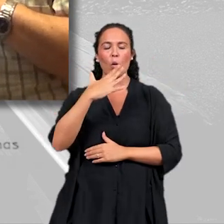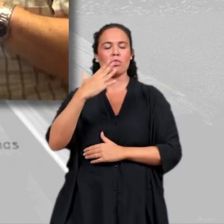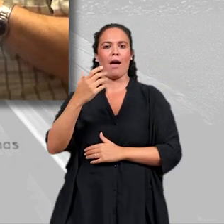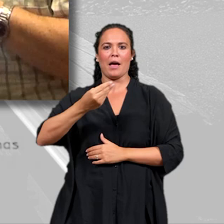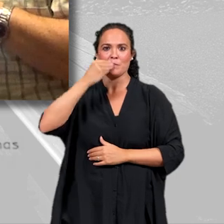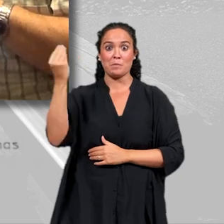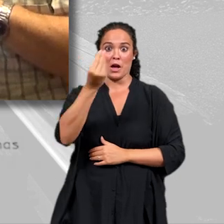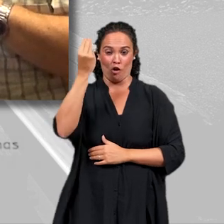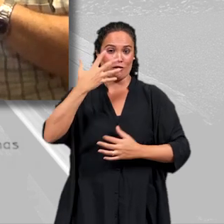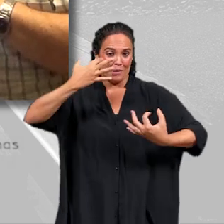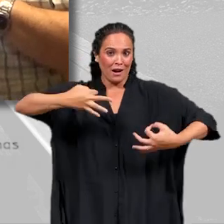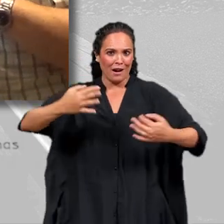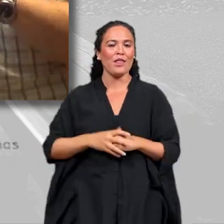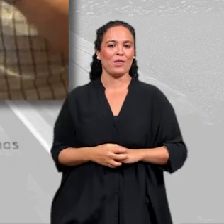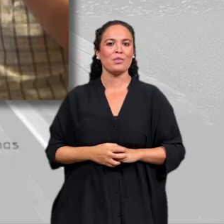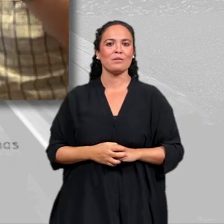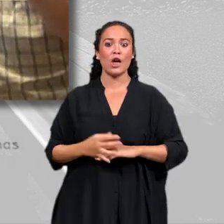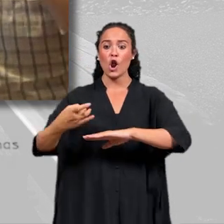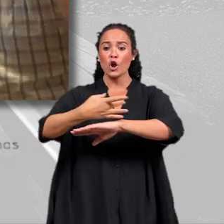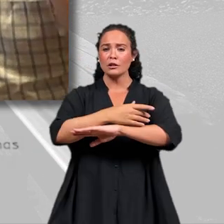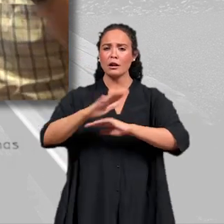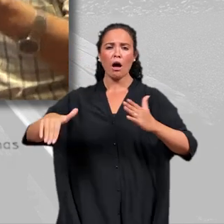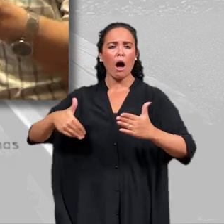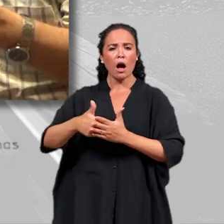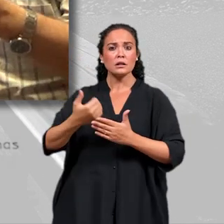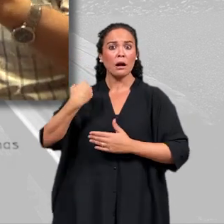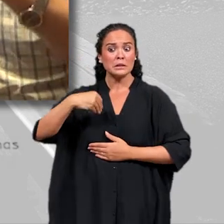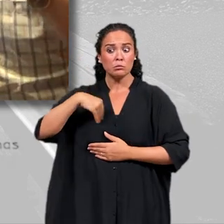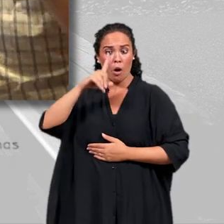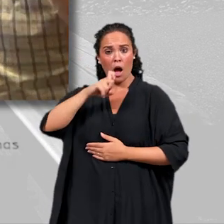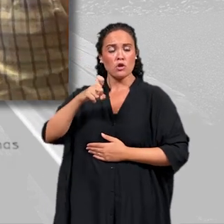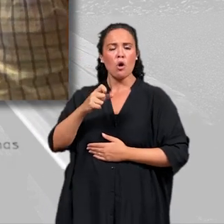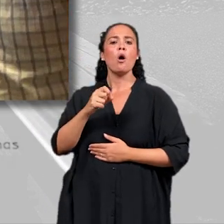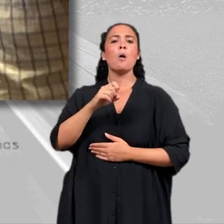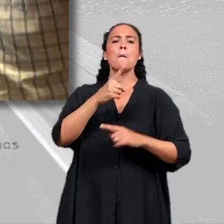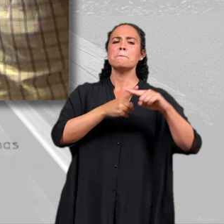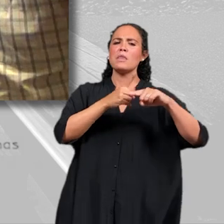1986. Así de claro. Los trenes siempre funcionaban cada media hora al Gorta